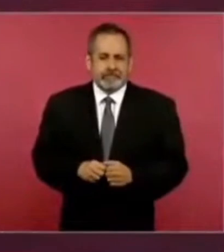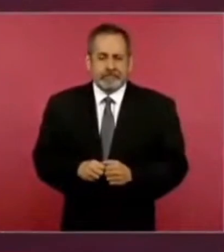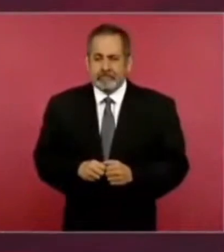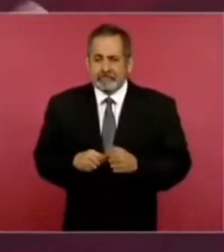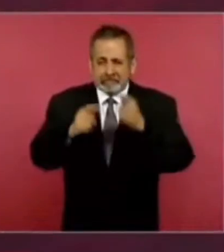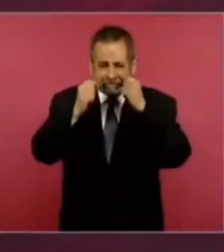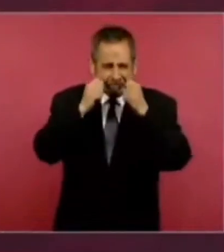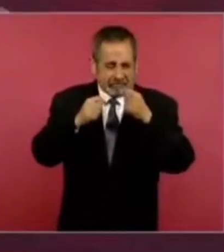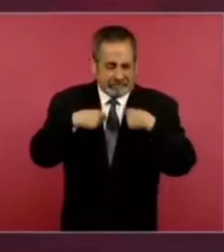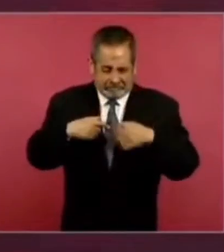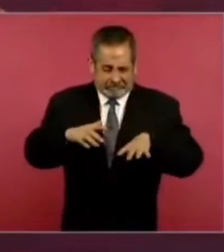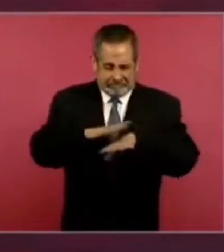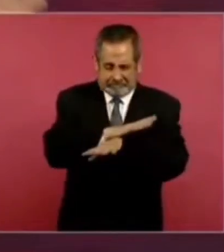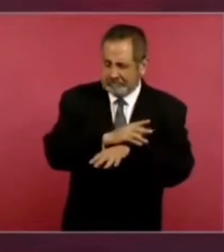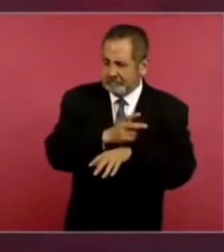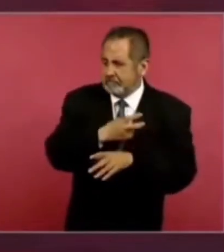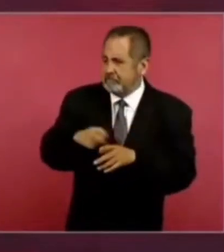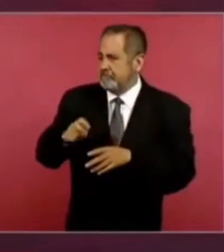de